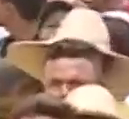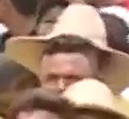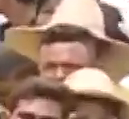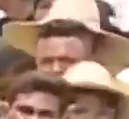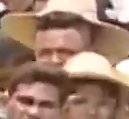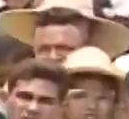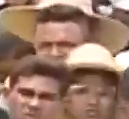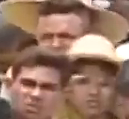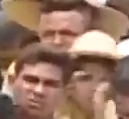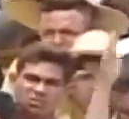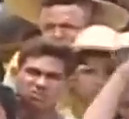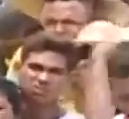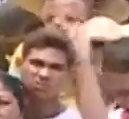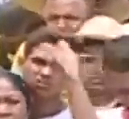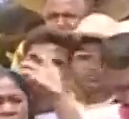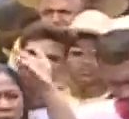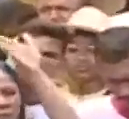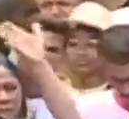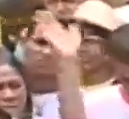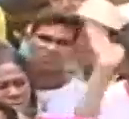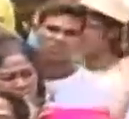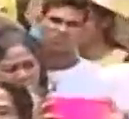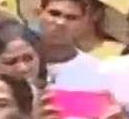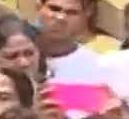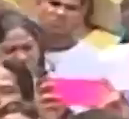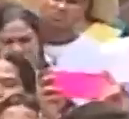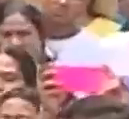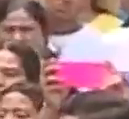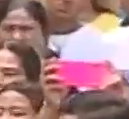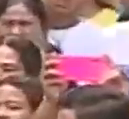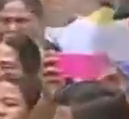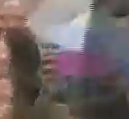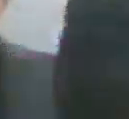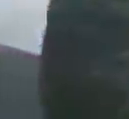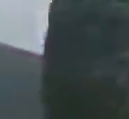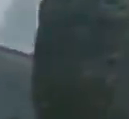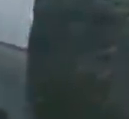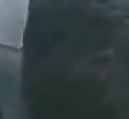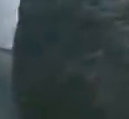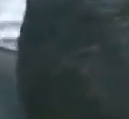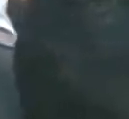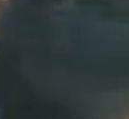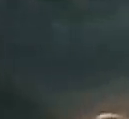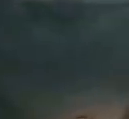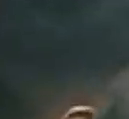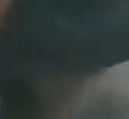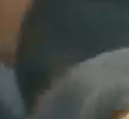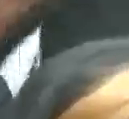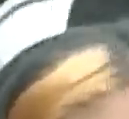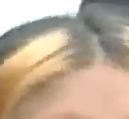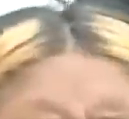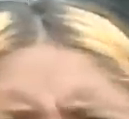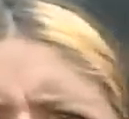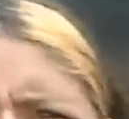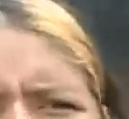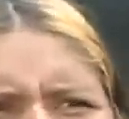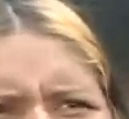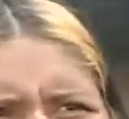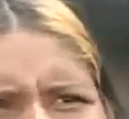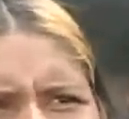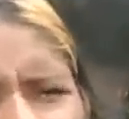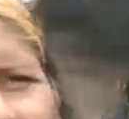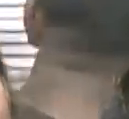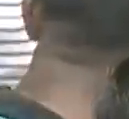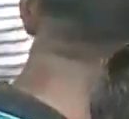Bueno, una vez que vimos caer y ponerse el tiempo de lluvia, capitán, nos dio un presagio de que, así